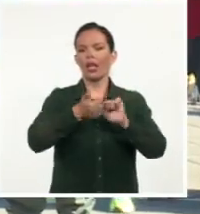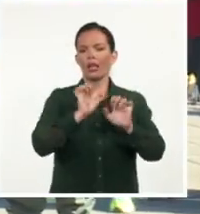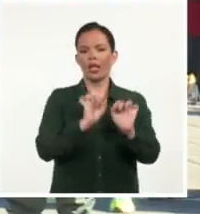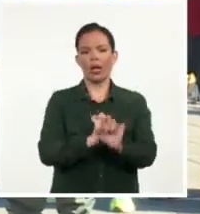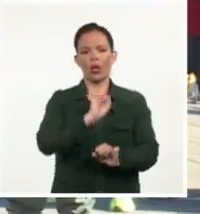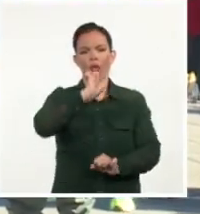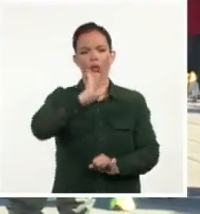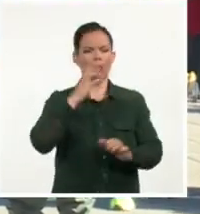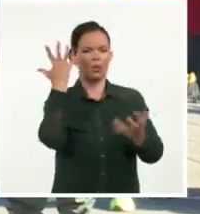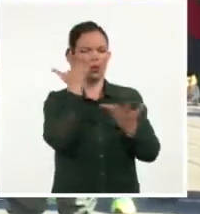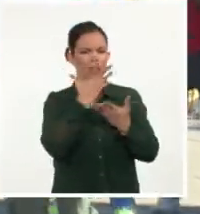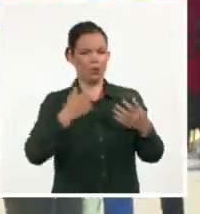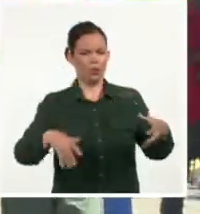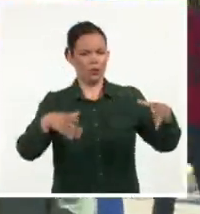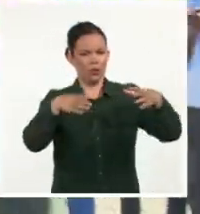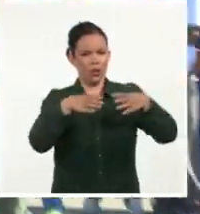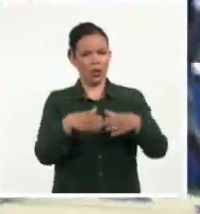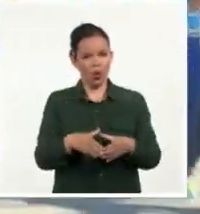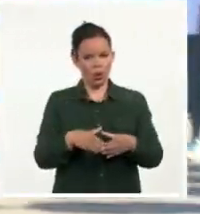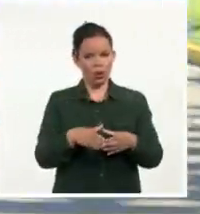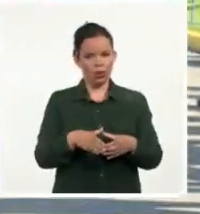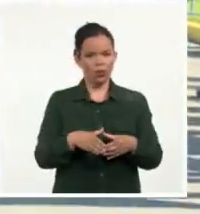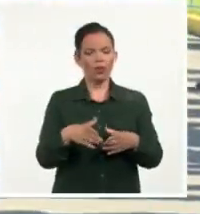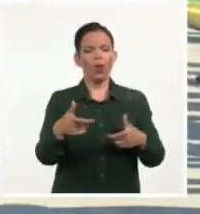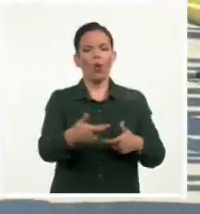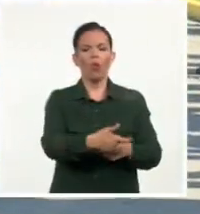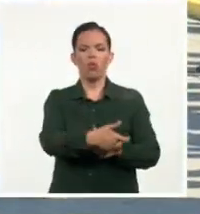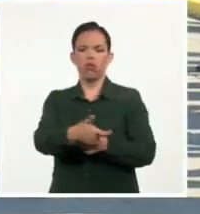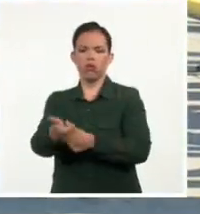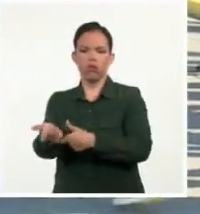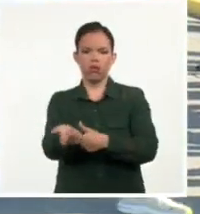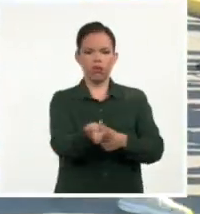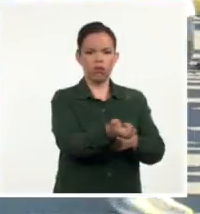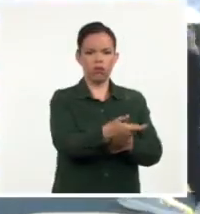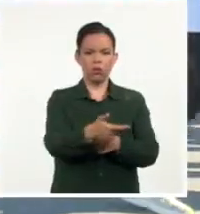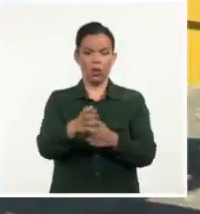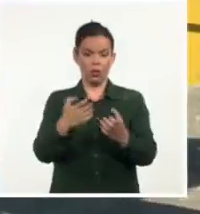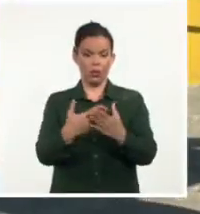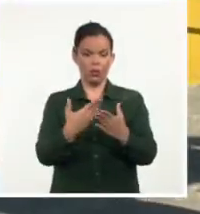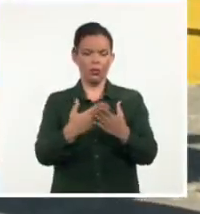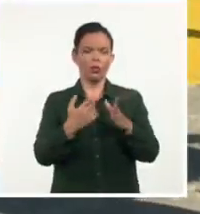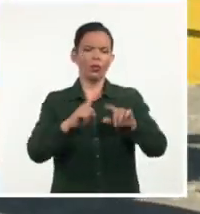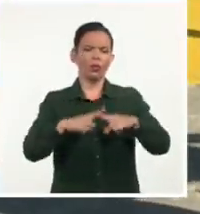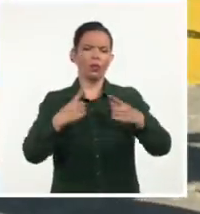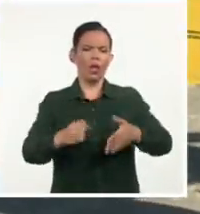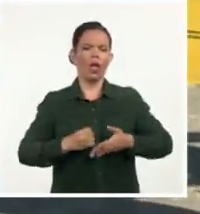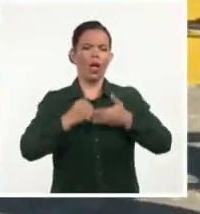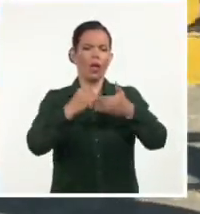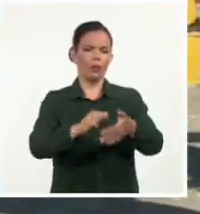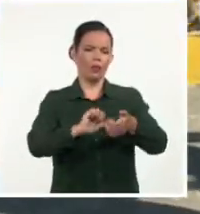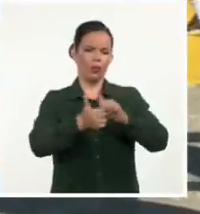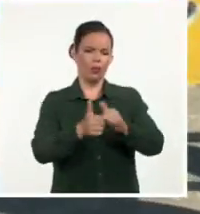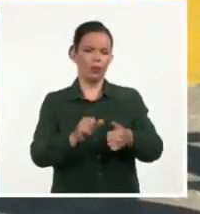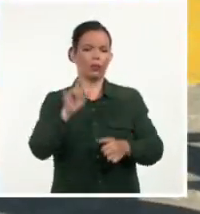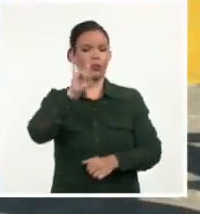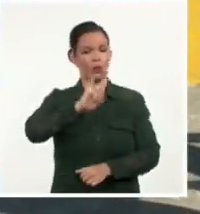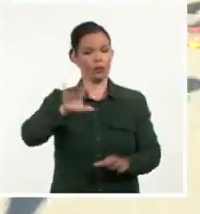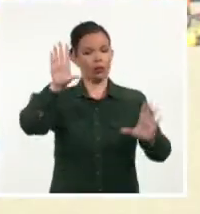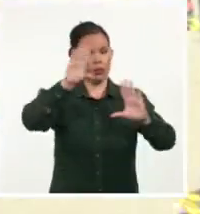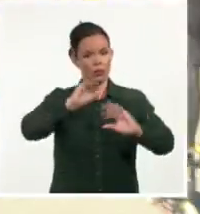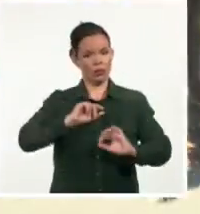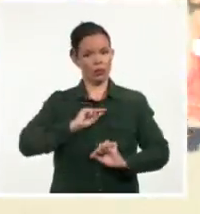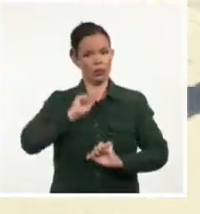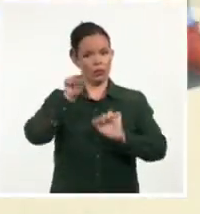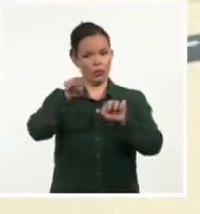cuerpo de bomberos de cuba por su apoyo constante con las actividades deportivas a las 9 de la noche esta grande en el